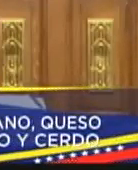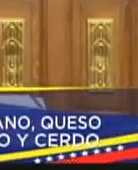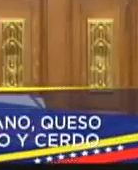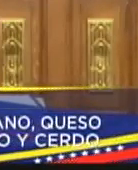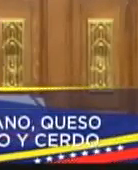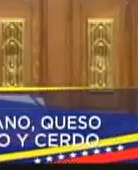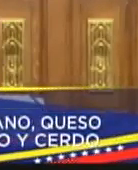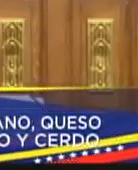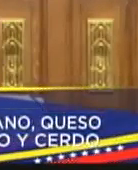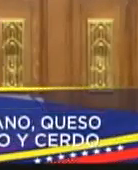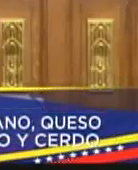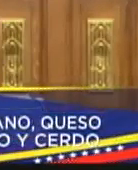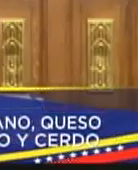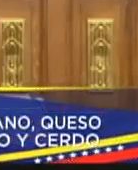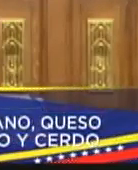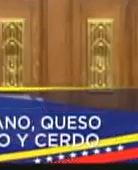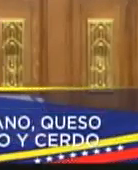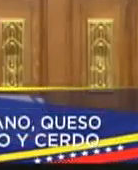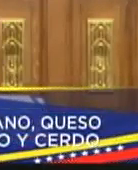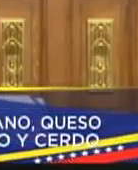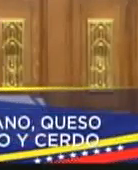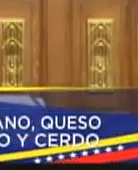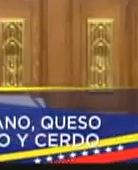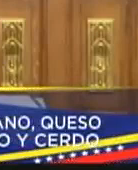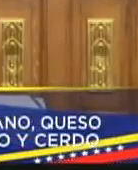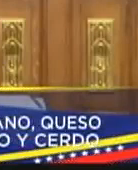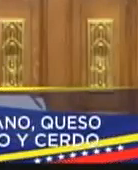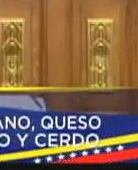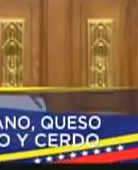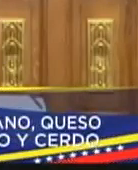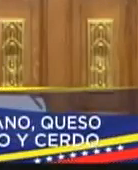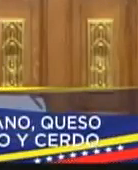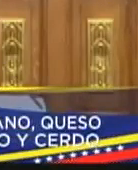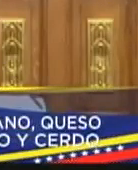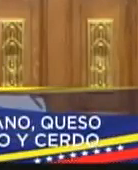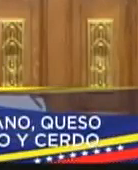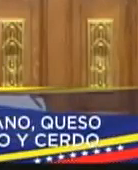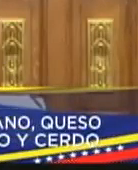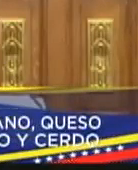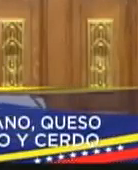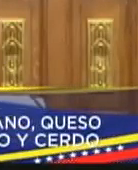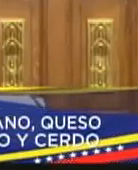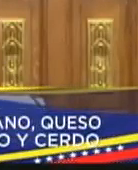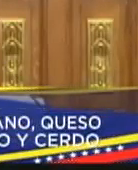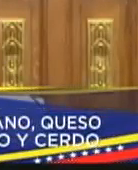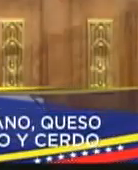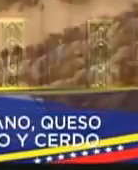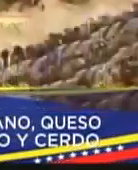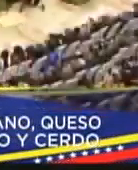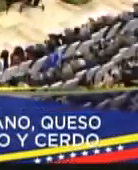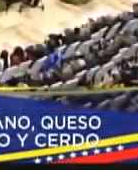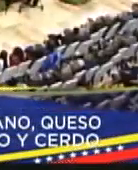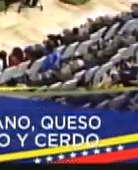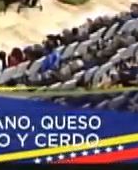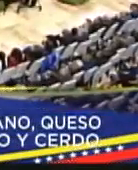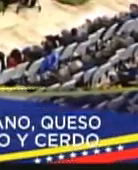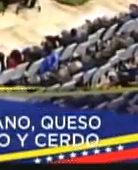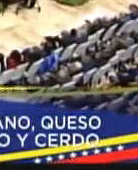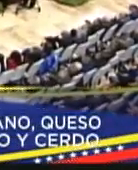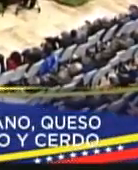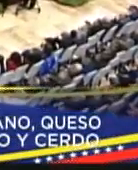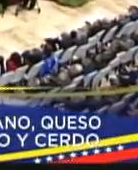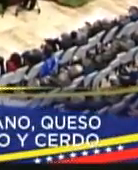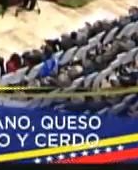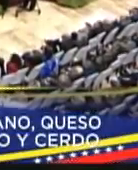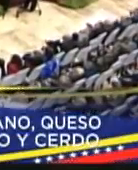carnaval excelente ves que esto es como el programa aquel Cómo que se llama el programa donde uno pod hacer